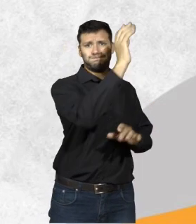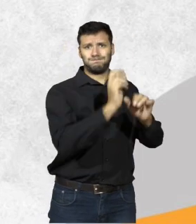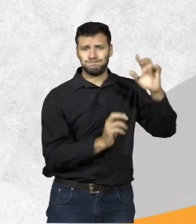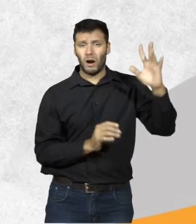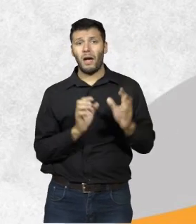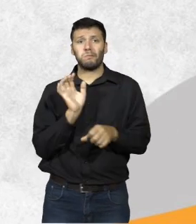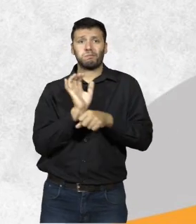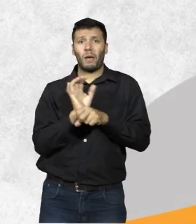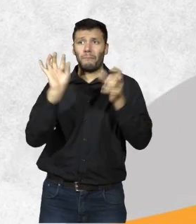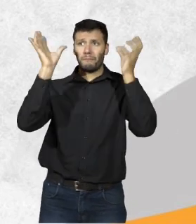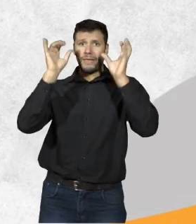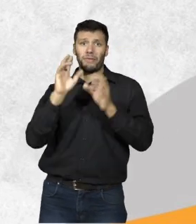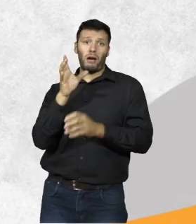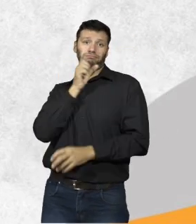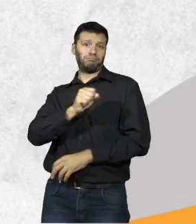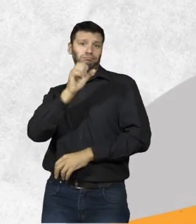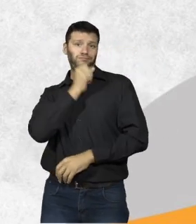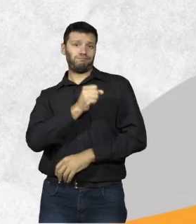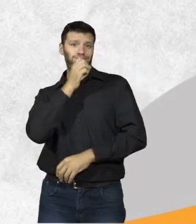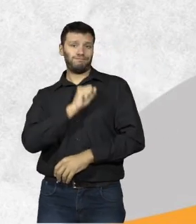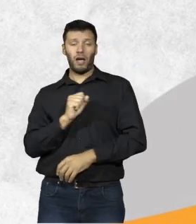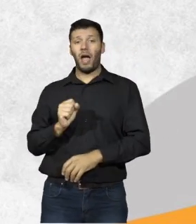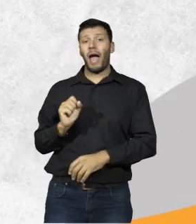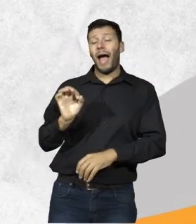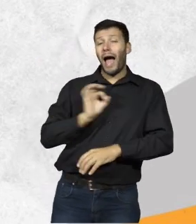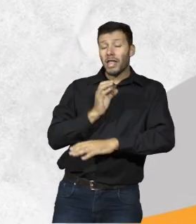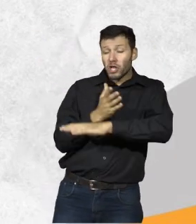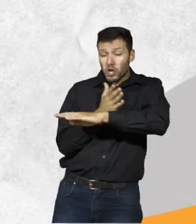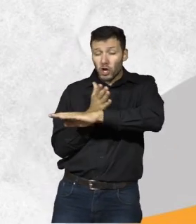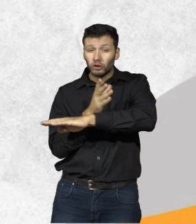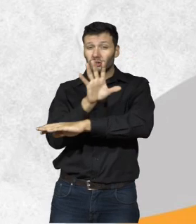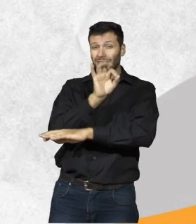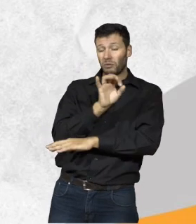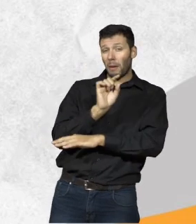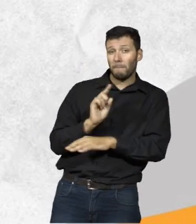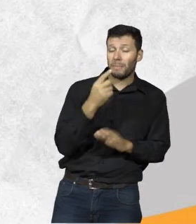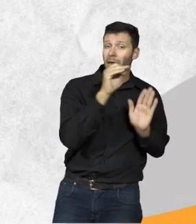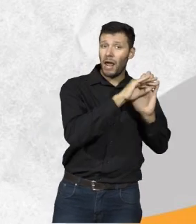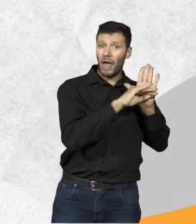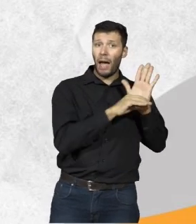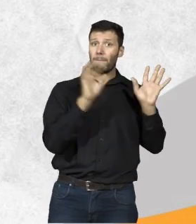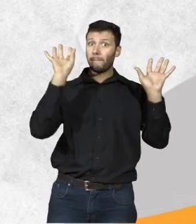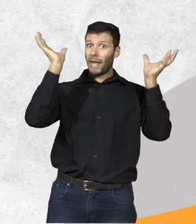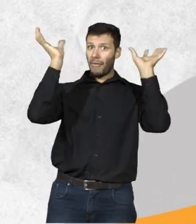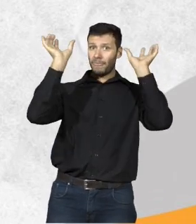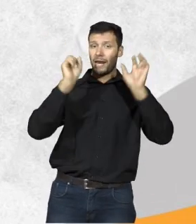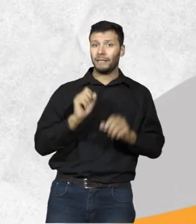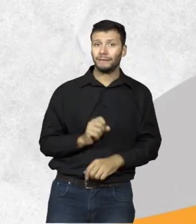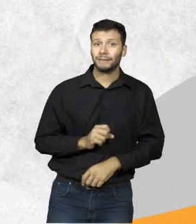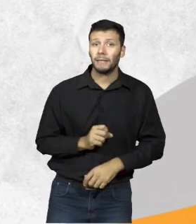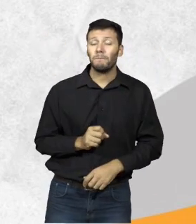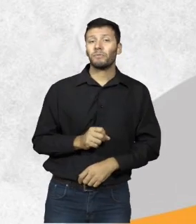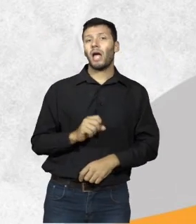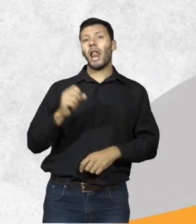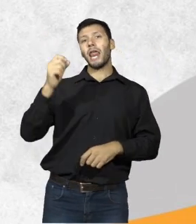año 50 comienzan a formularse las primeras normativas ambientales. Se crean sobre todo en el